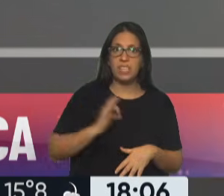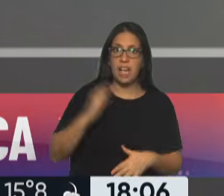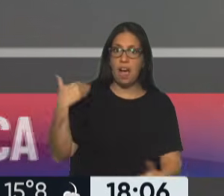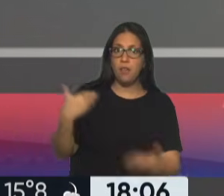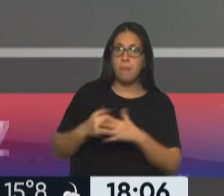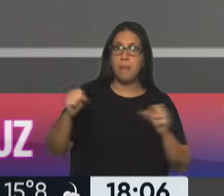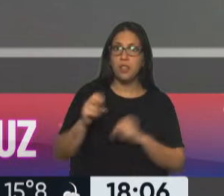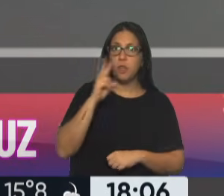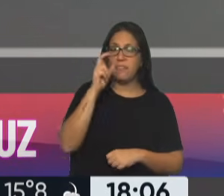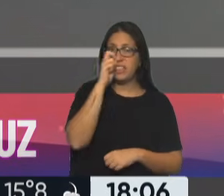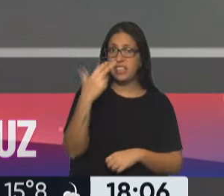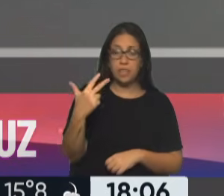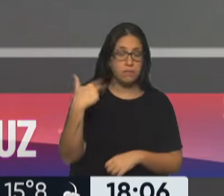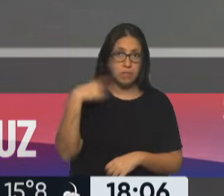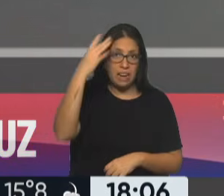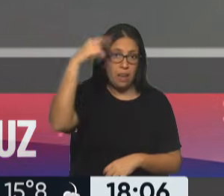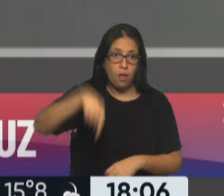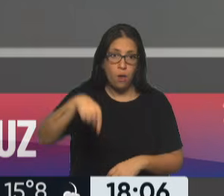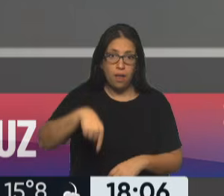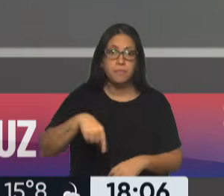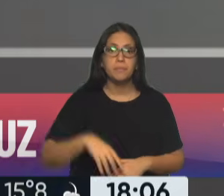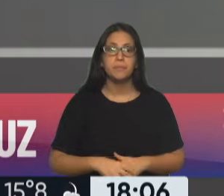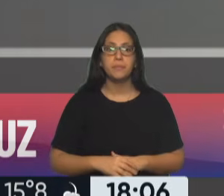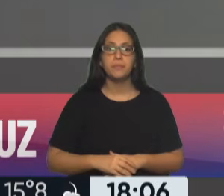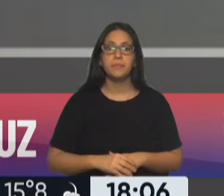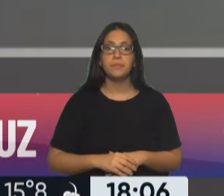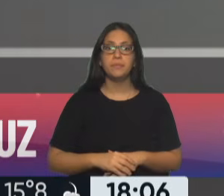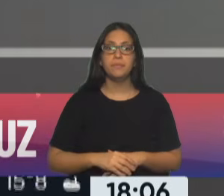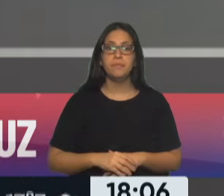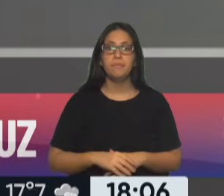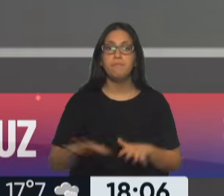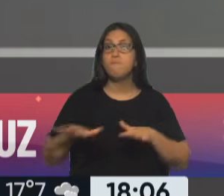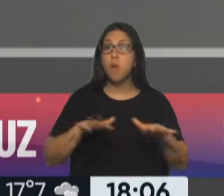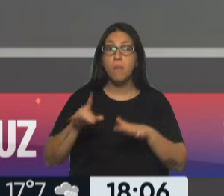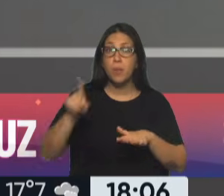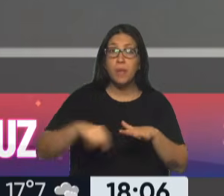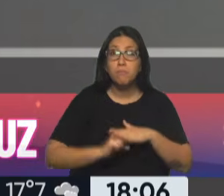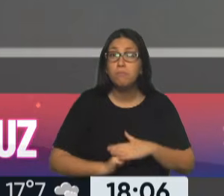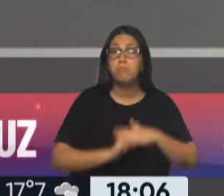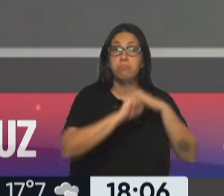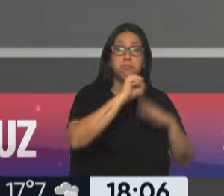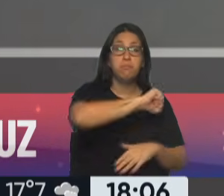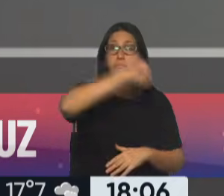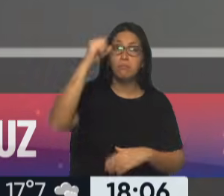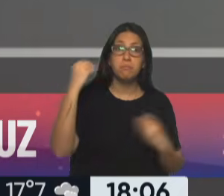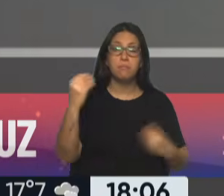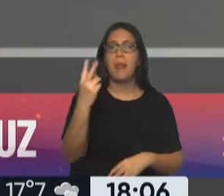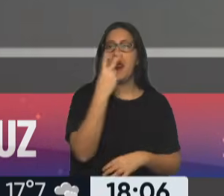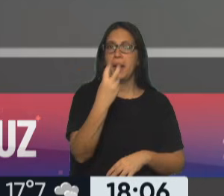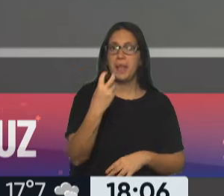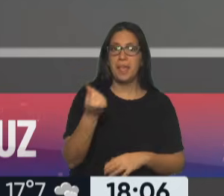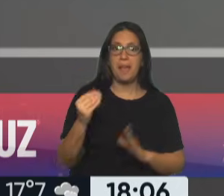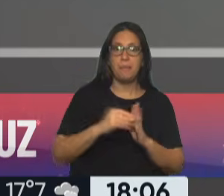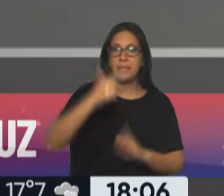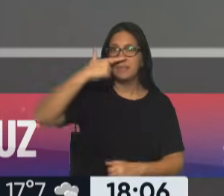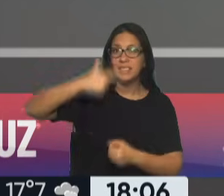years since May of 2023. Most of that move is due to energy prices, gasoline prices in